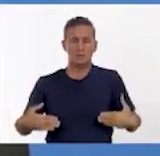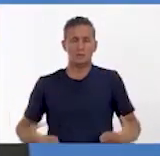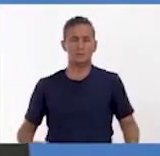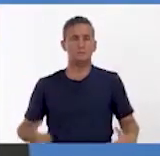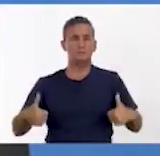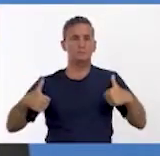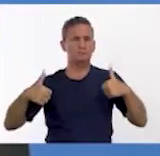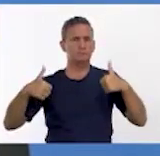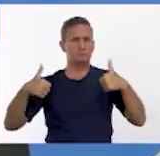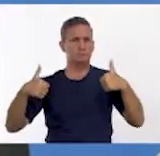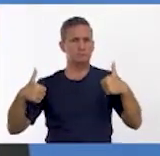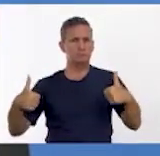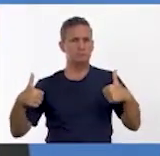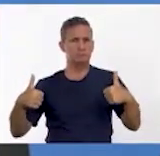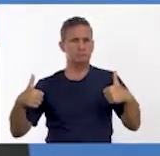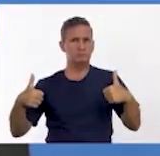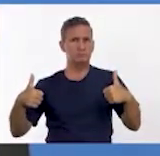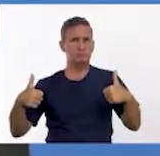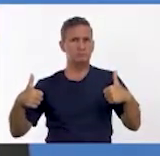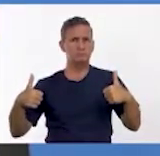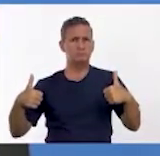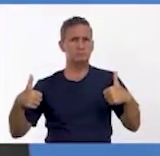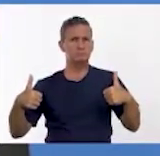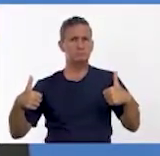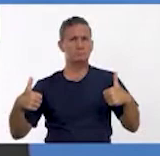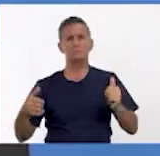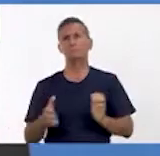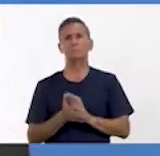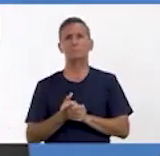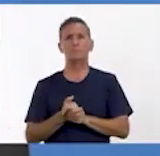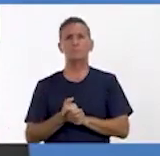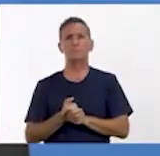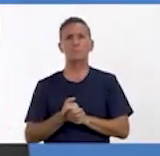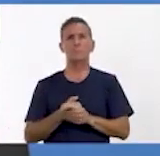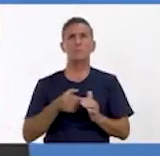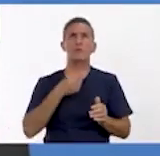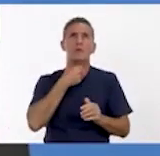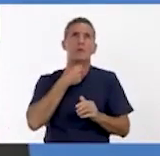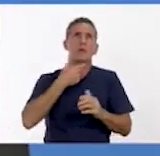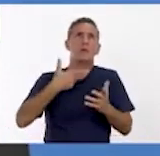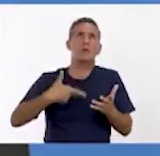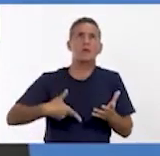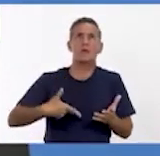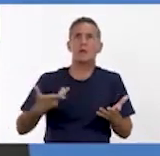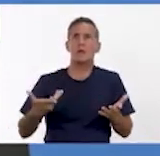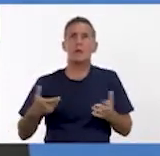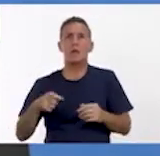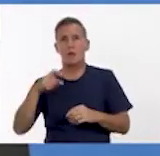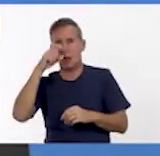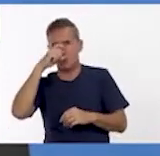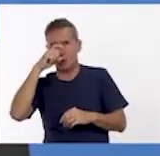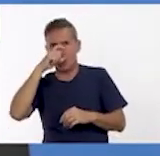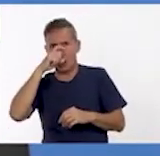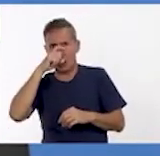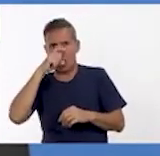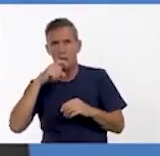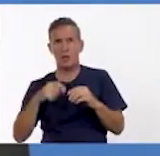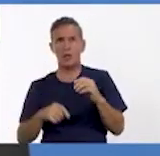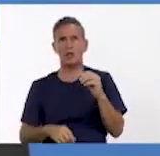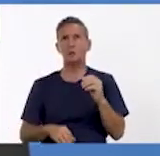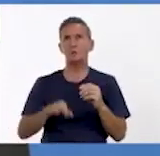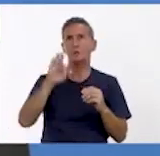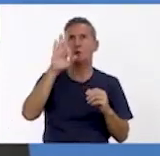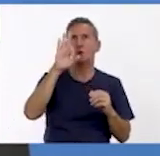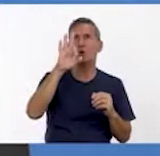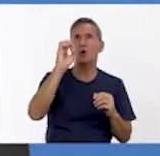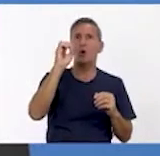anda también Cuba, que en las mujeres de 80 la esperanza de vida. Cuando hablamos